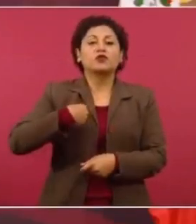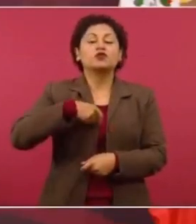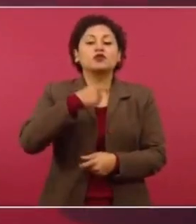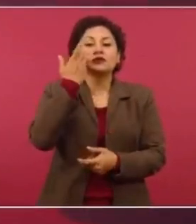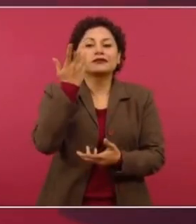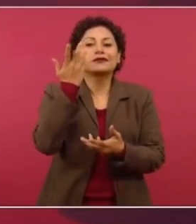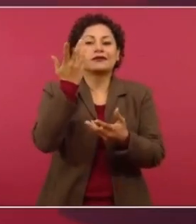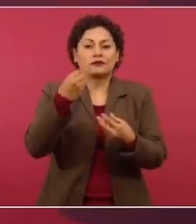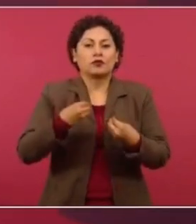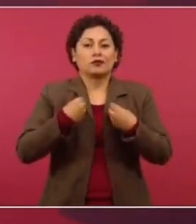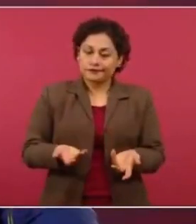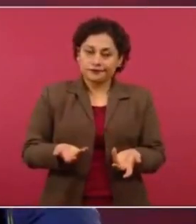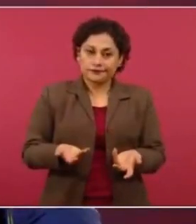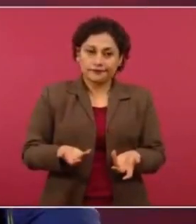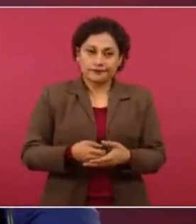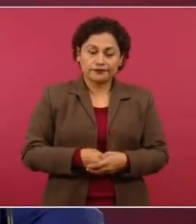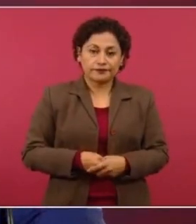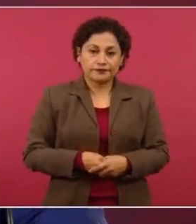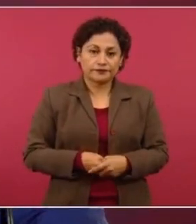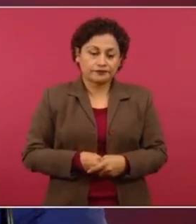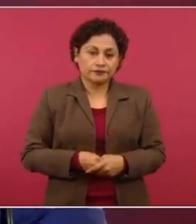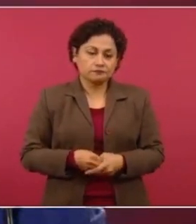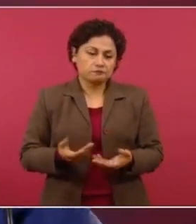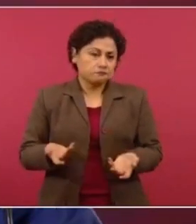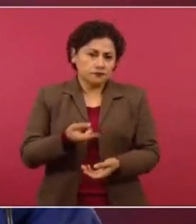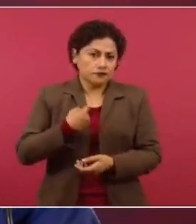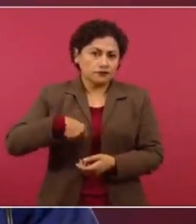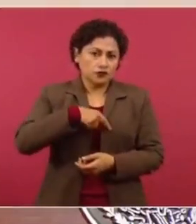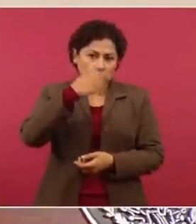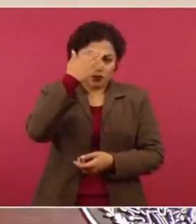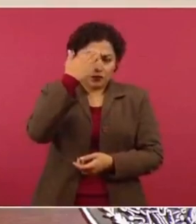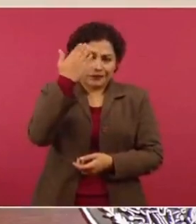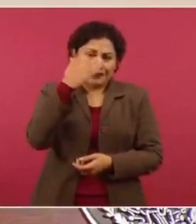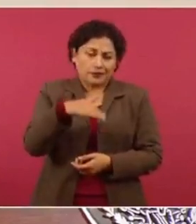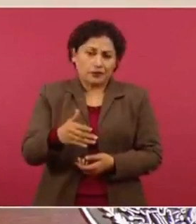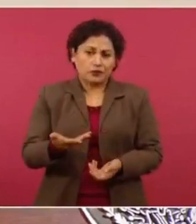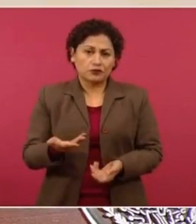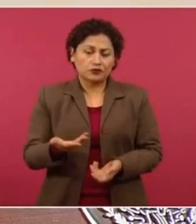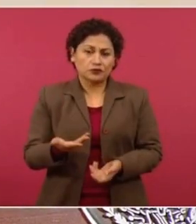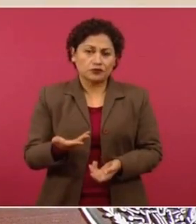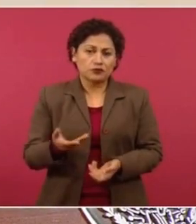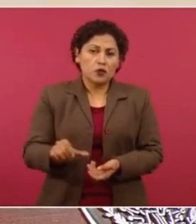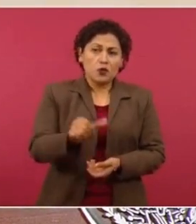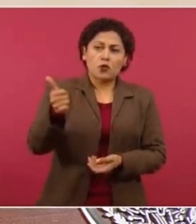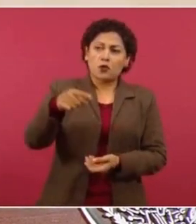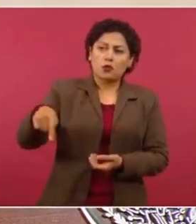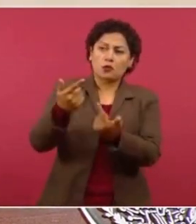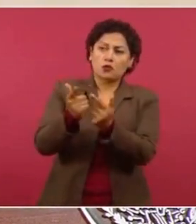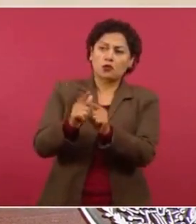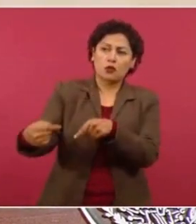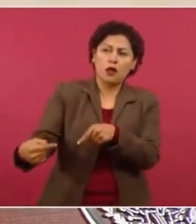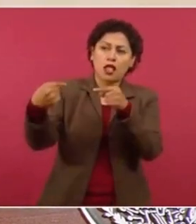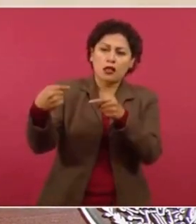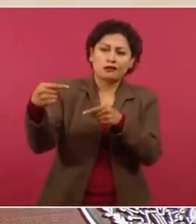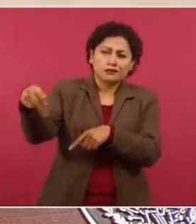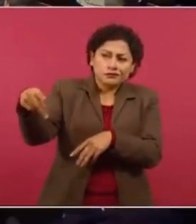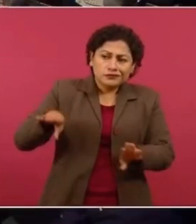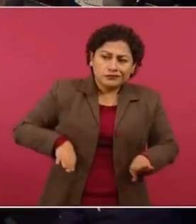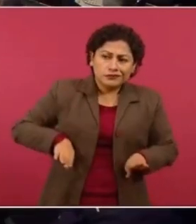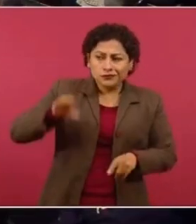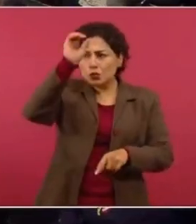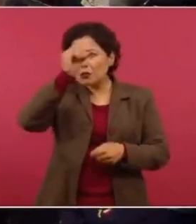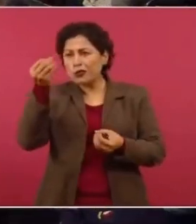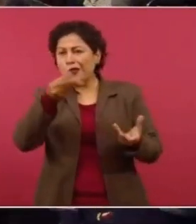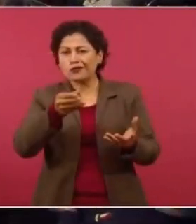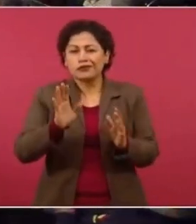paz. Entonces, entendemos también que nuestros adversarios actúen así y